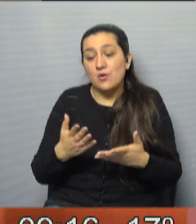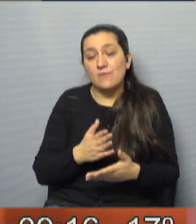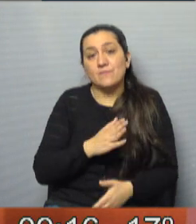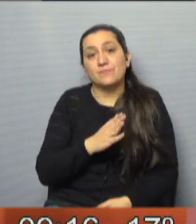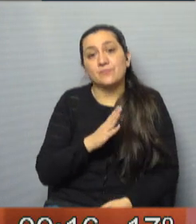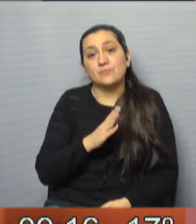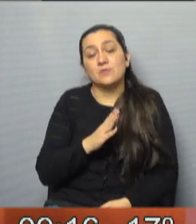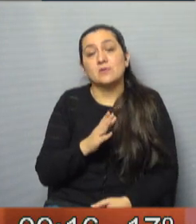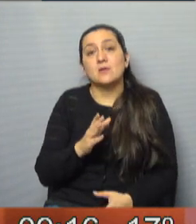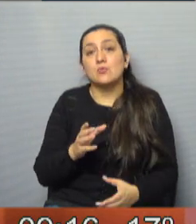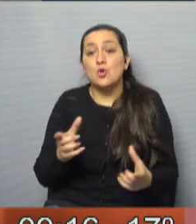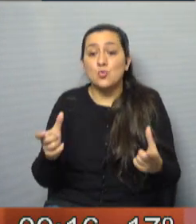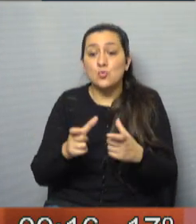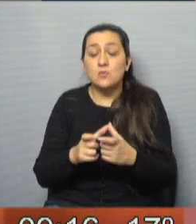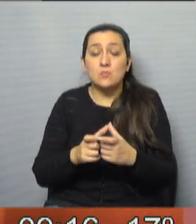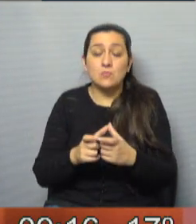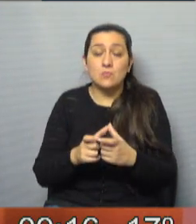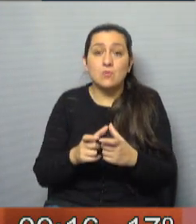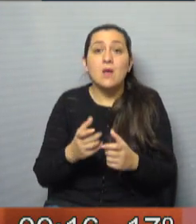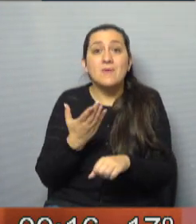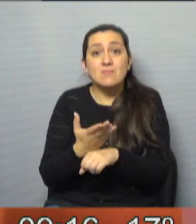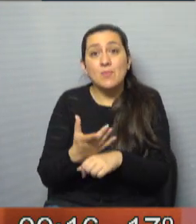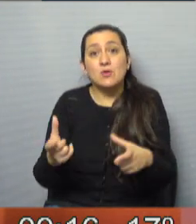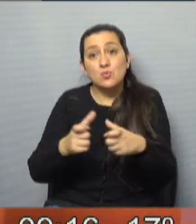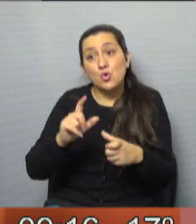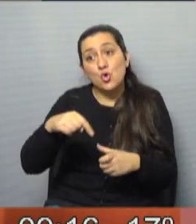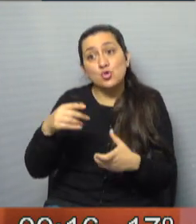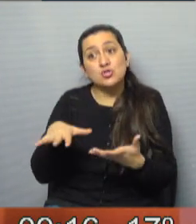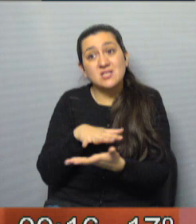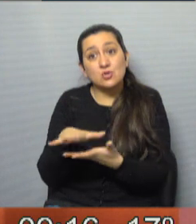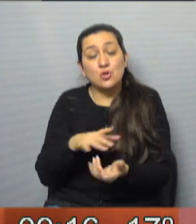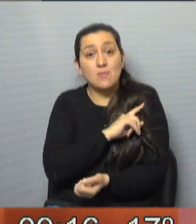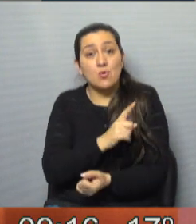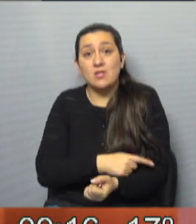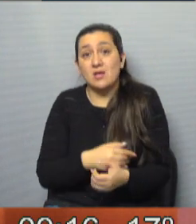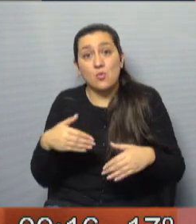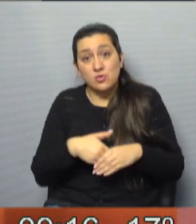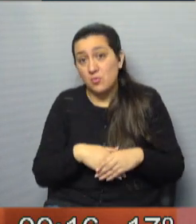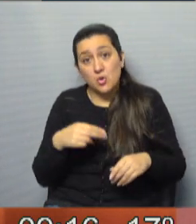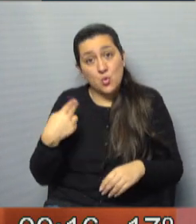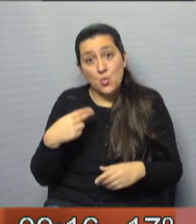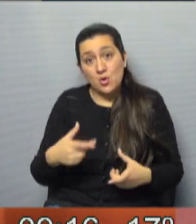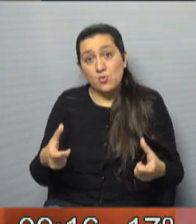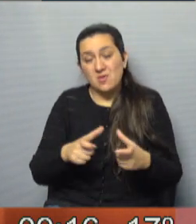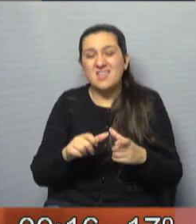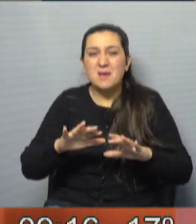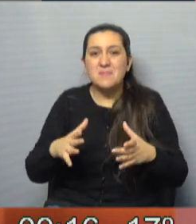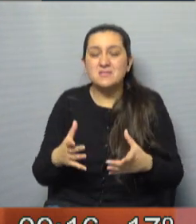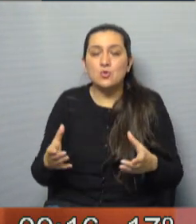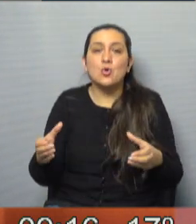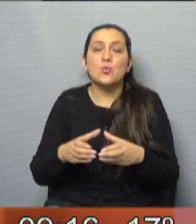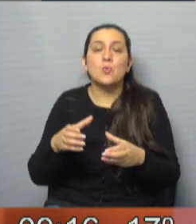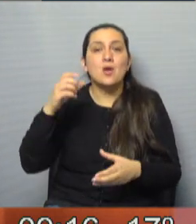Poder Ejecutivo que no nos han recibido jamás por eso, otros temas. Eso a nivel del Ejecutivo. ¿Qué pasa en el Legislativo? Y bueno,